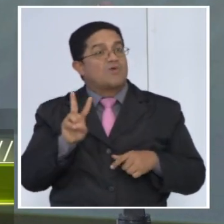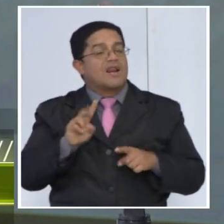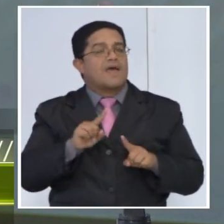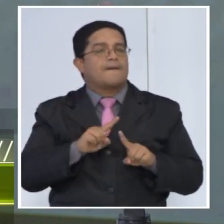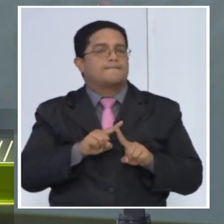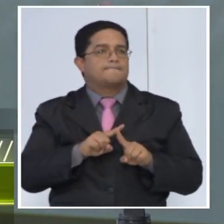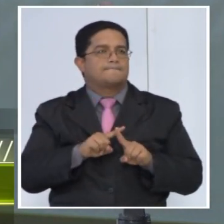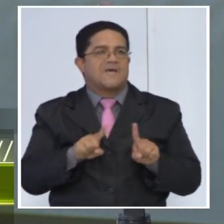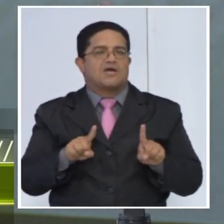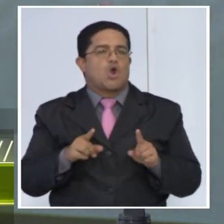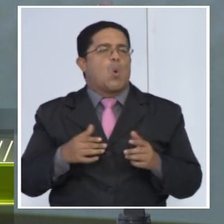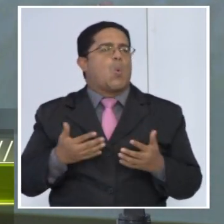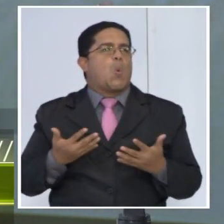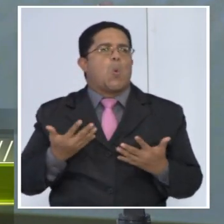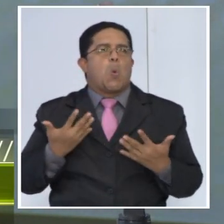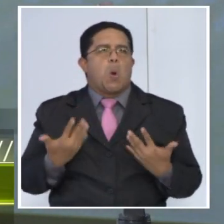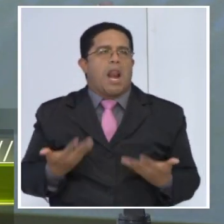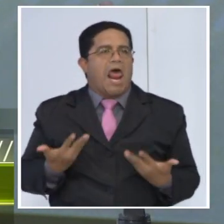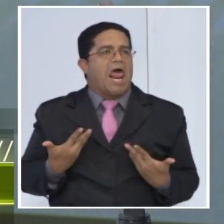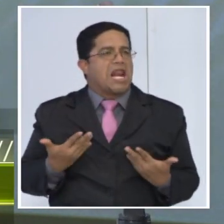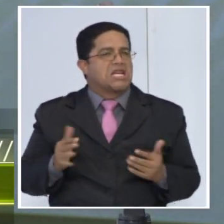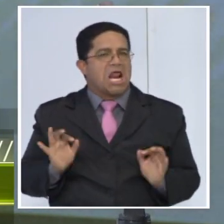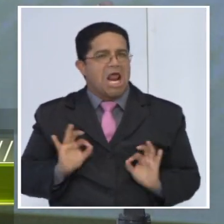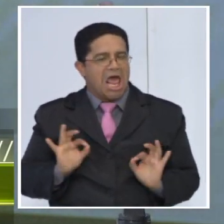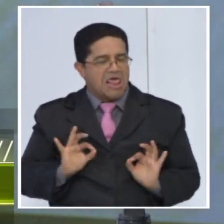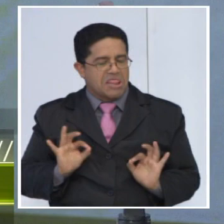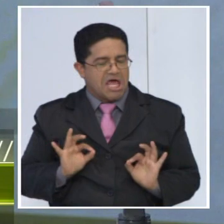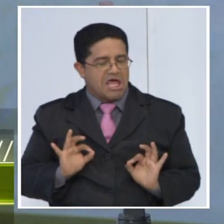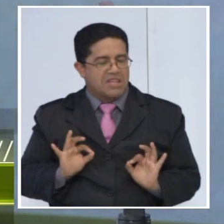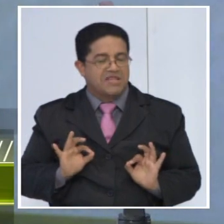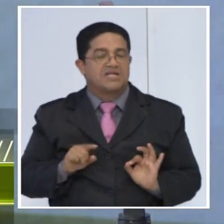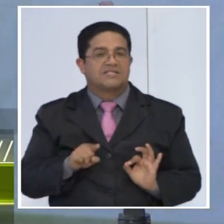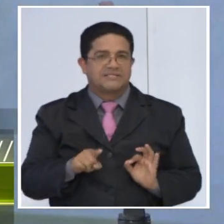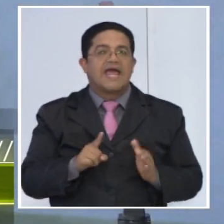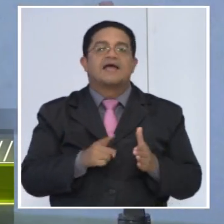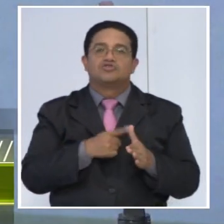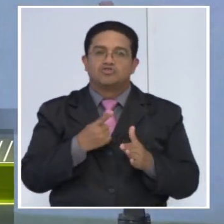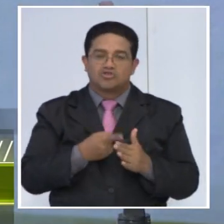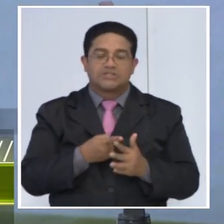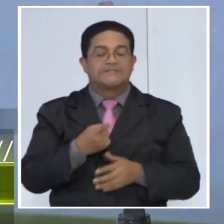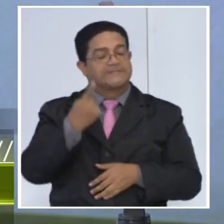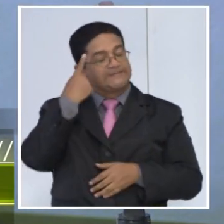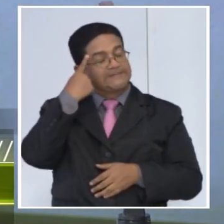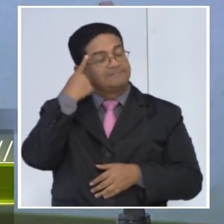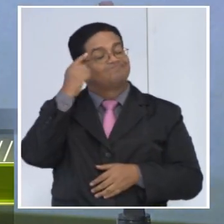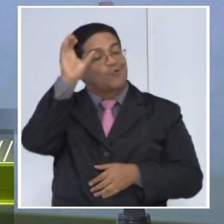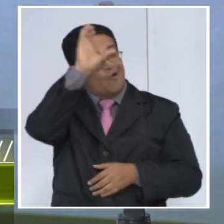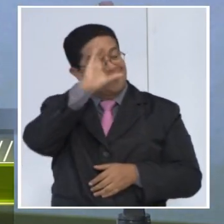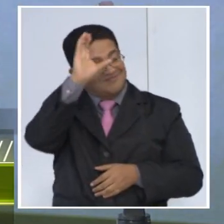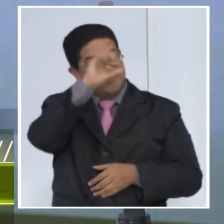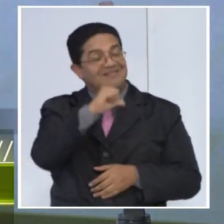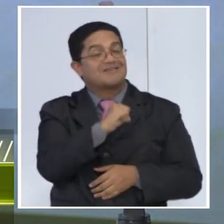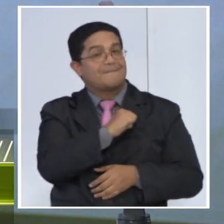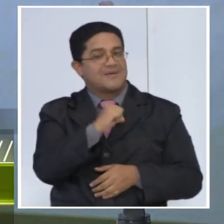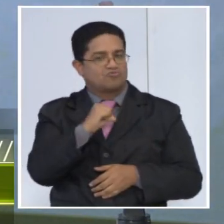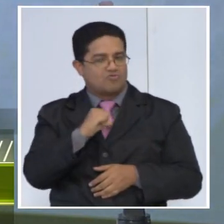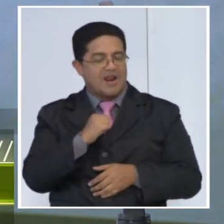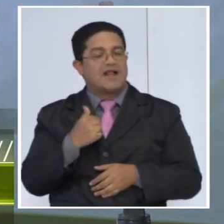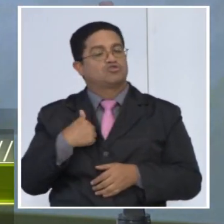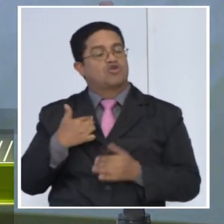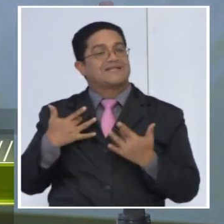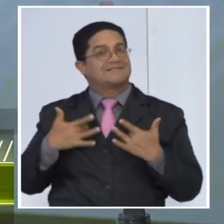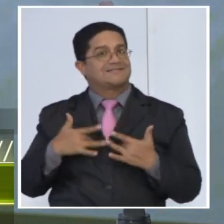una fase en la cual se haya declarado una alerta, una alarma en Venezuela, entonces tener conciencia individual. Si yo tengo